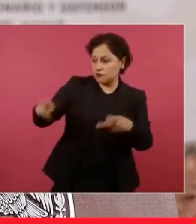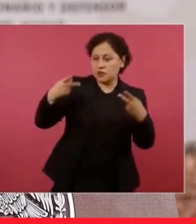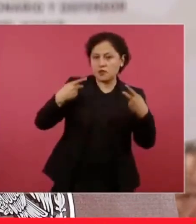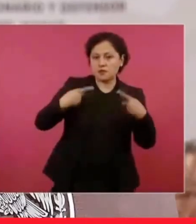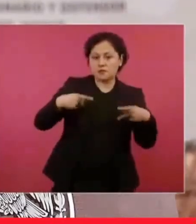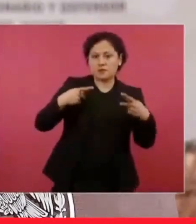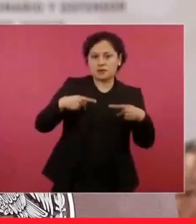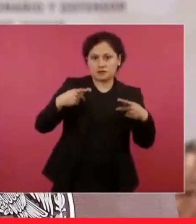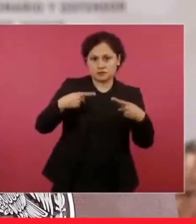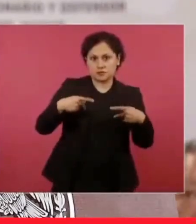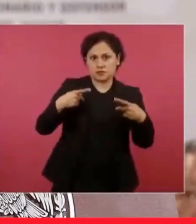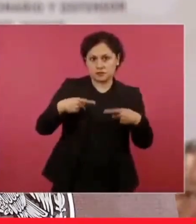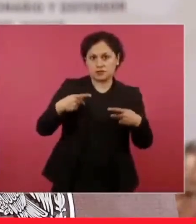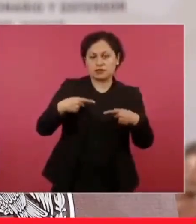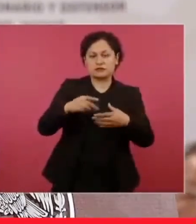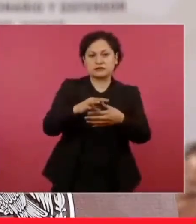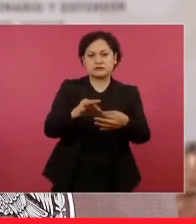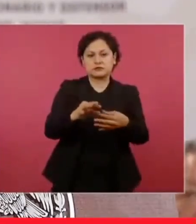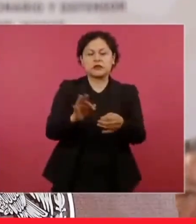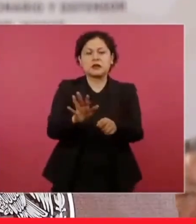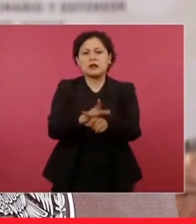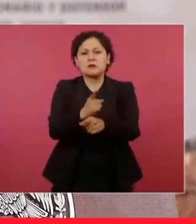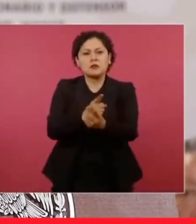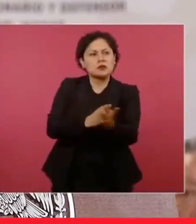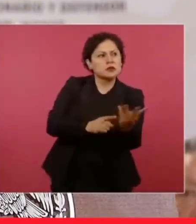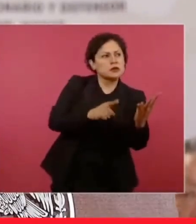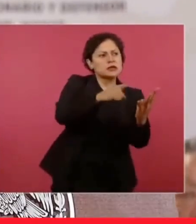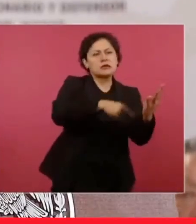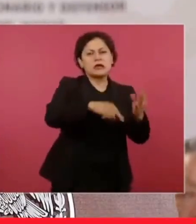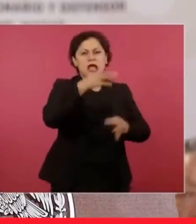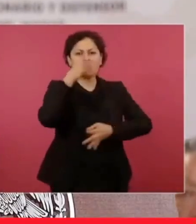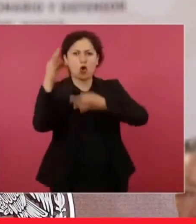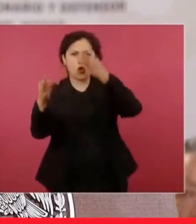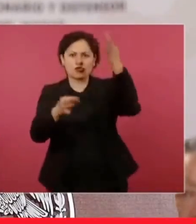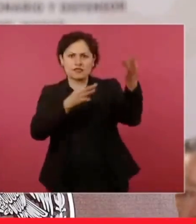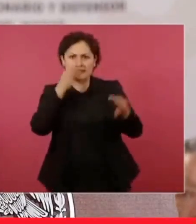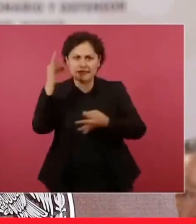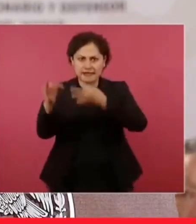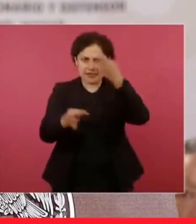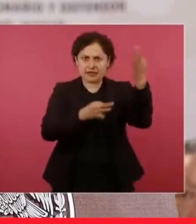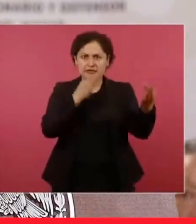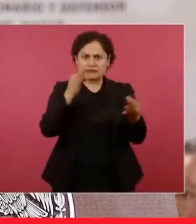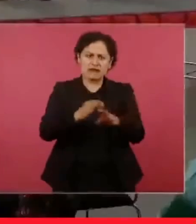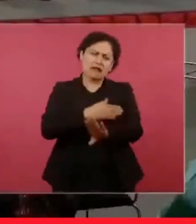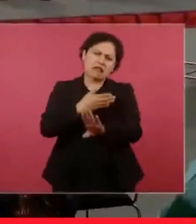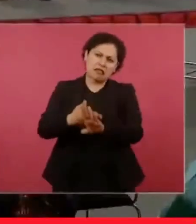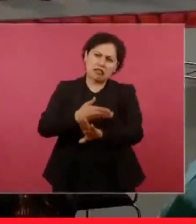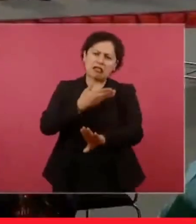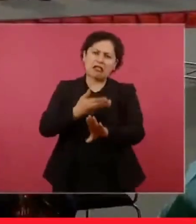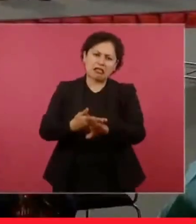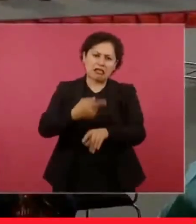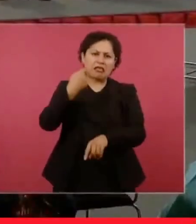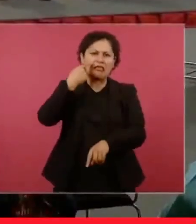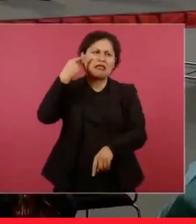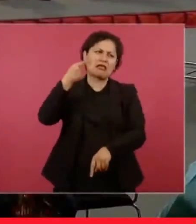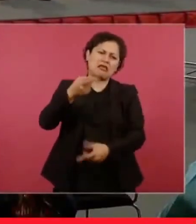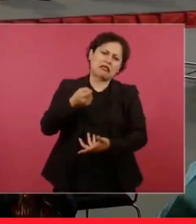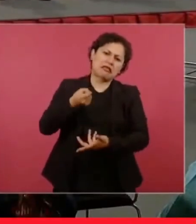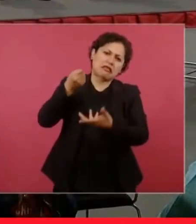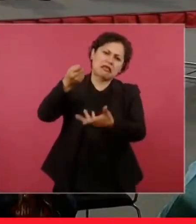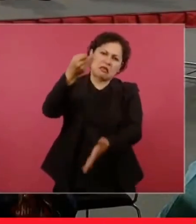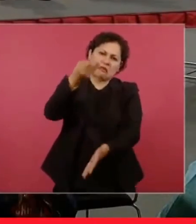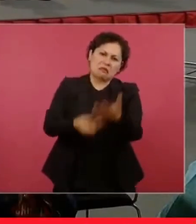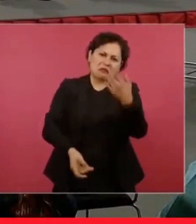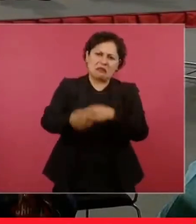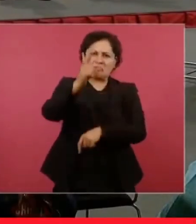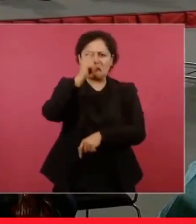intereses conservadores buscan poner en la opinión pública el que la CFE no ha hecho inversiones suficientes en generación, en